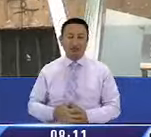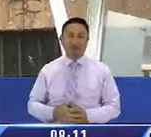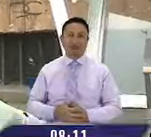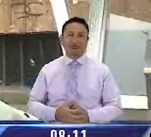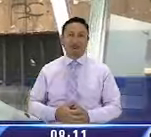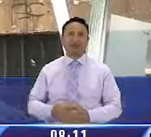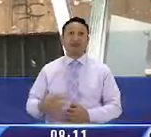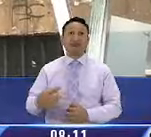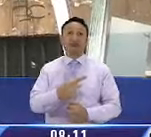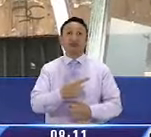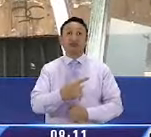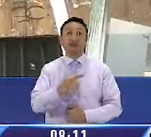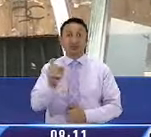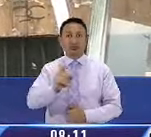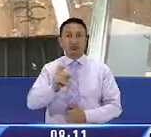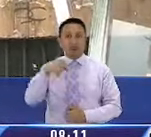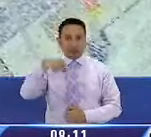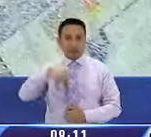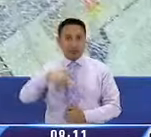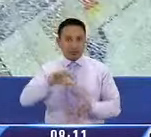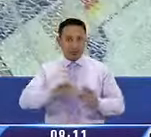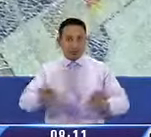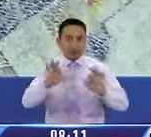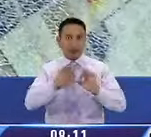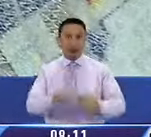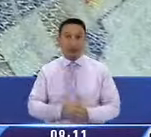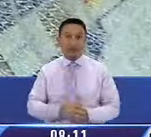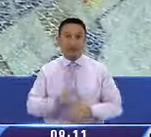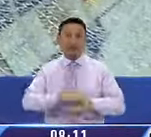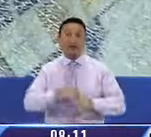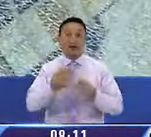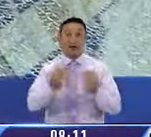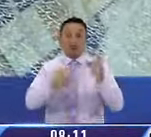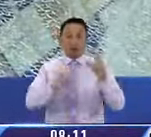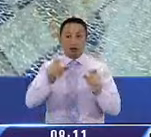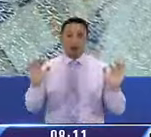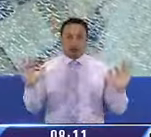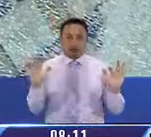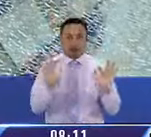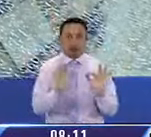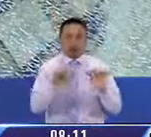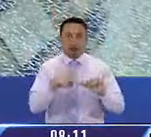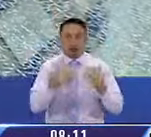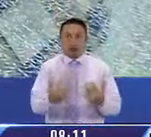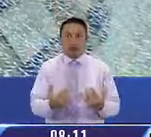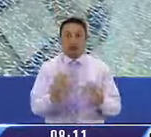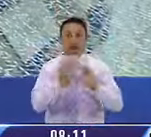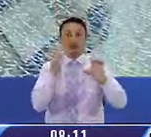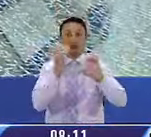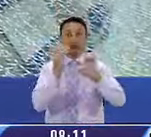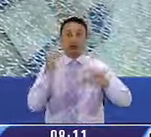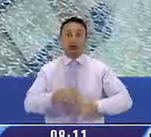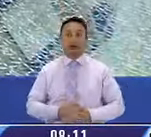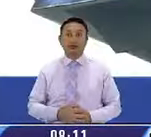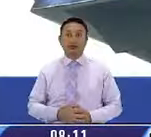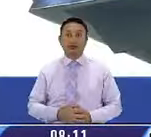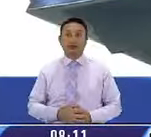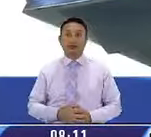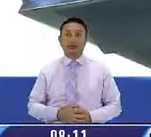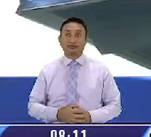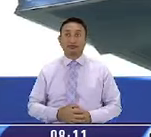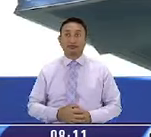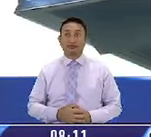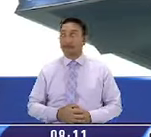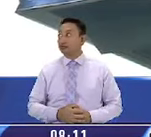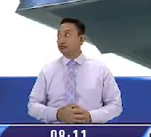Una parada muy necesaria, señalan, debido a la gran cantidad de personas que allí esperan sus unidades de transporte, por